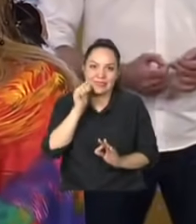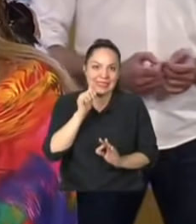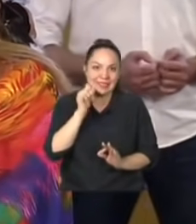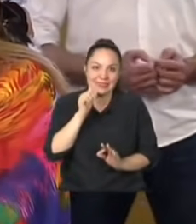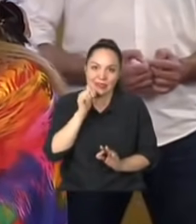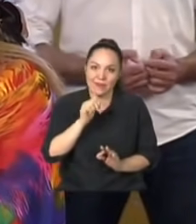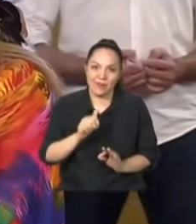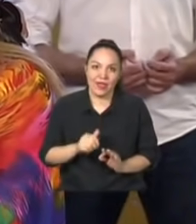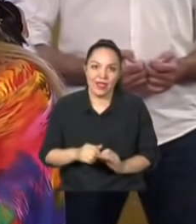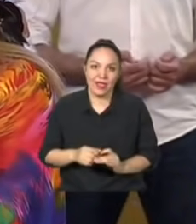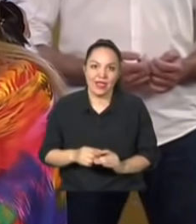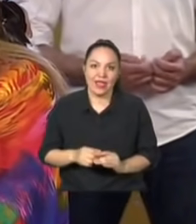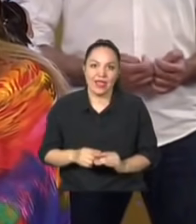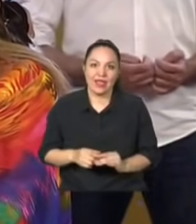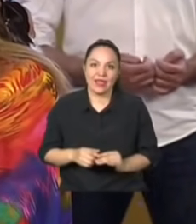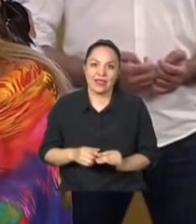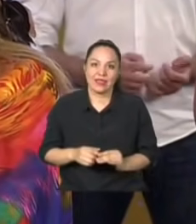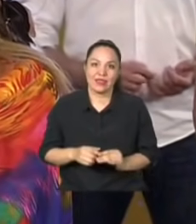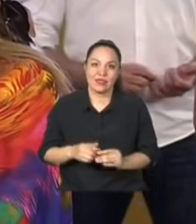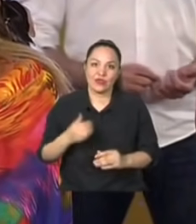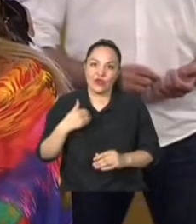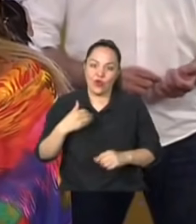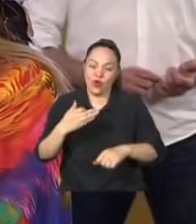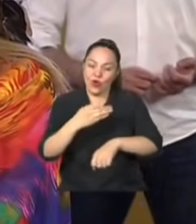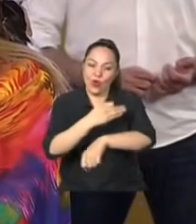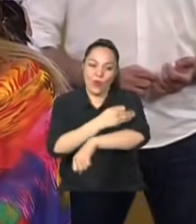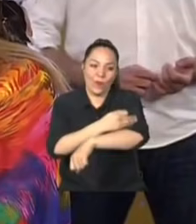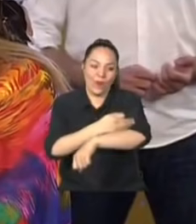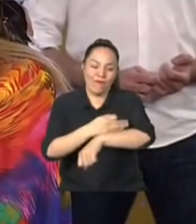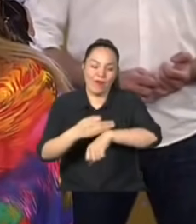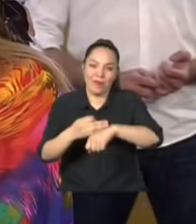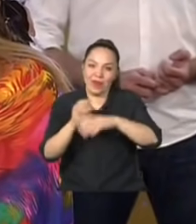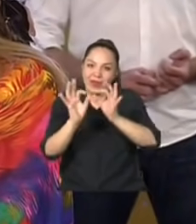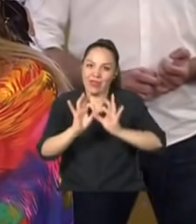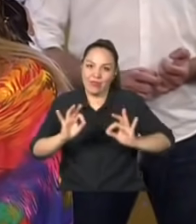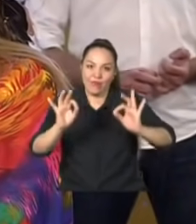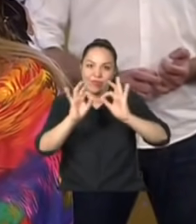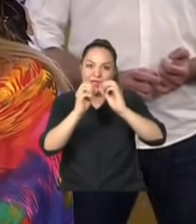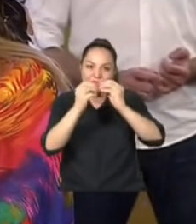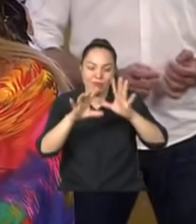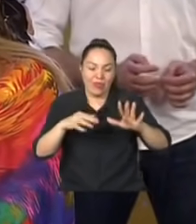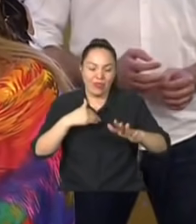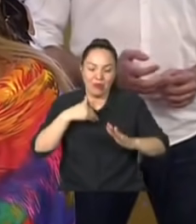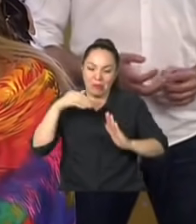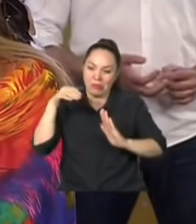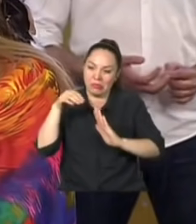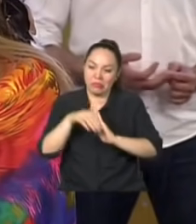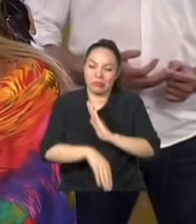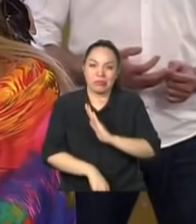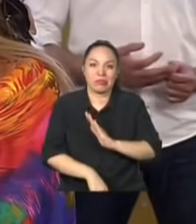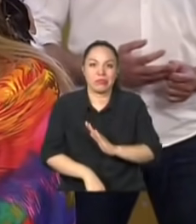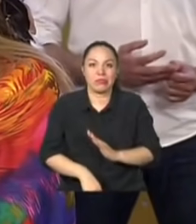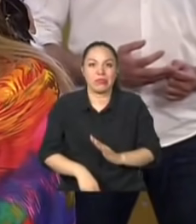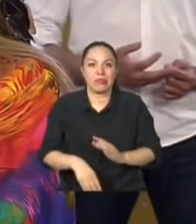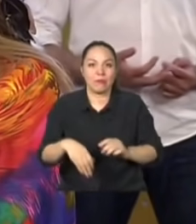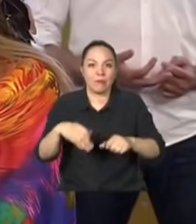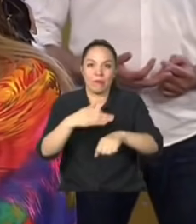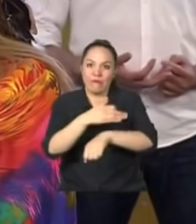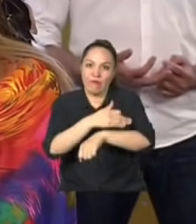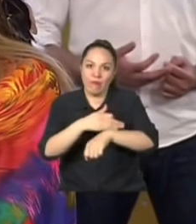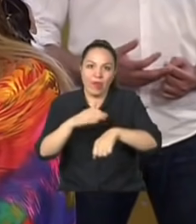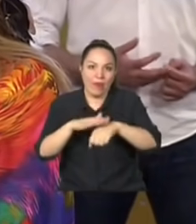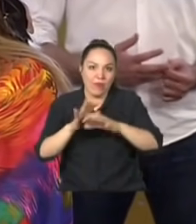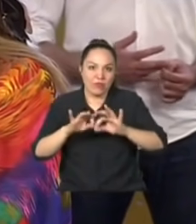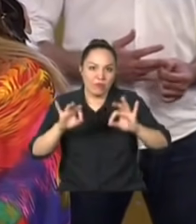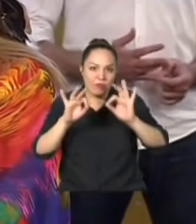día de mañana yo perdería a mi familia porque lo perdería todo, yo me moriría. Porque yo no tengo a mi mamá, mi